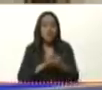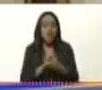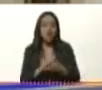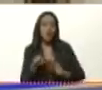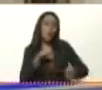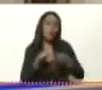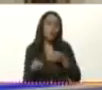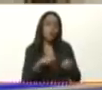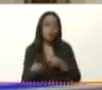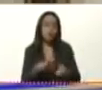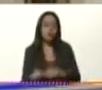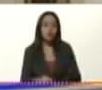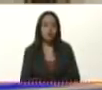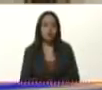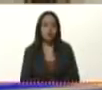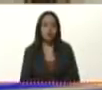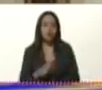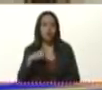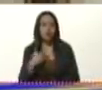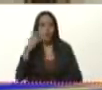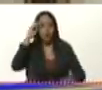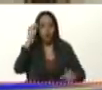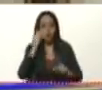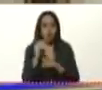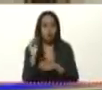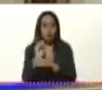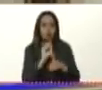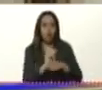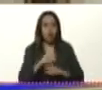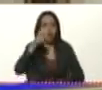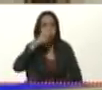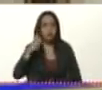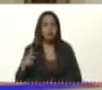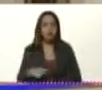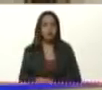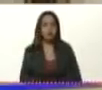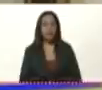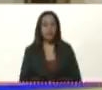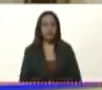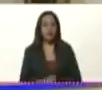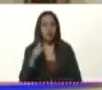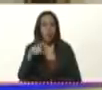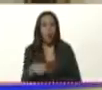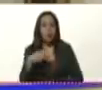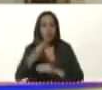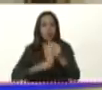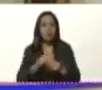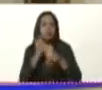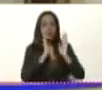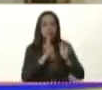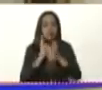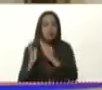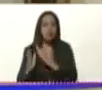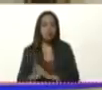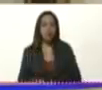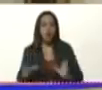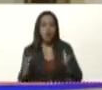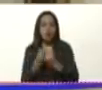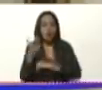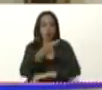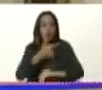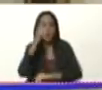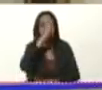controlarlo y lograr el objetivo de proteger a nuestro pueblo. Hoy se hicieron las gestiones con el gobierno de